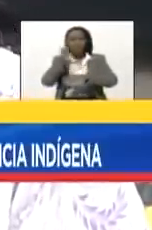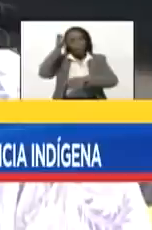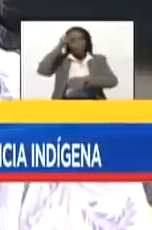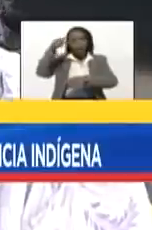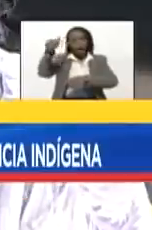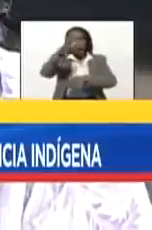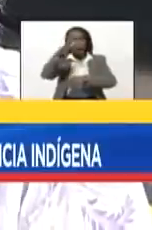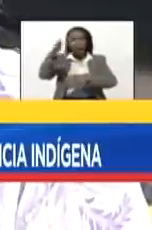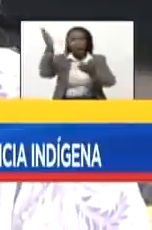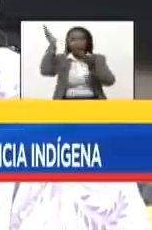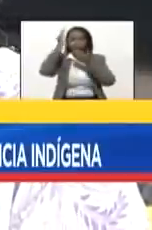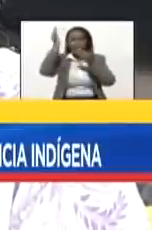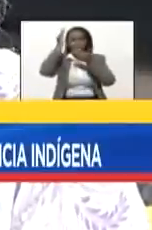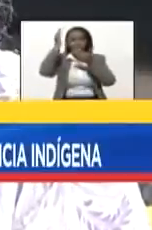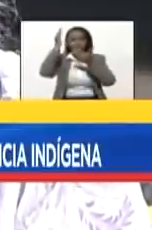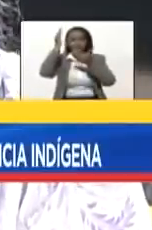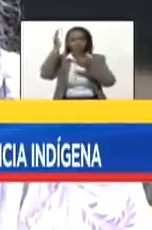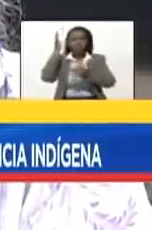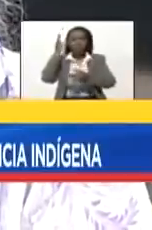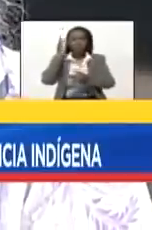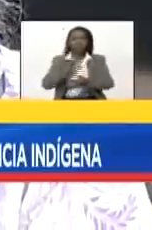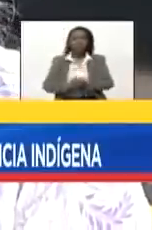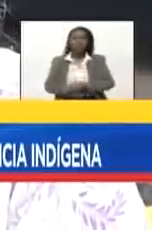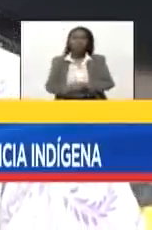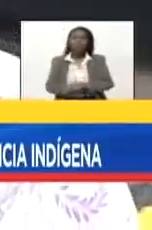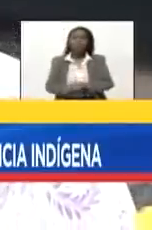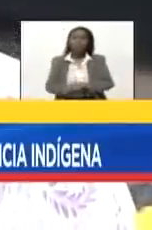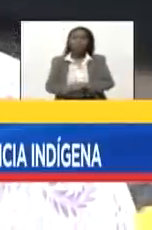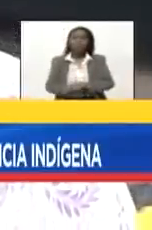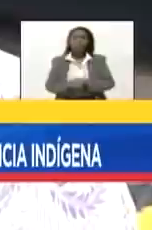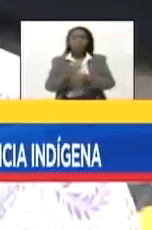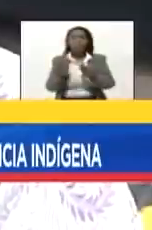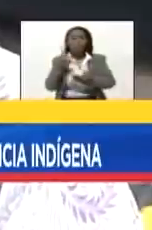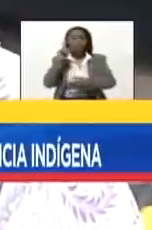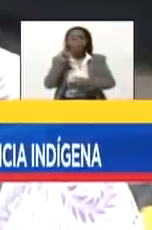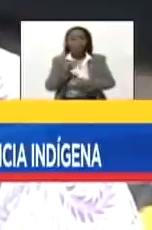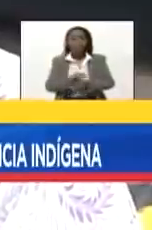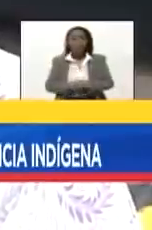pueblo, de los pueblos indígenas, Rocío González, y a la